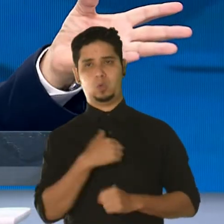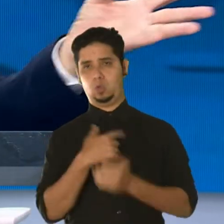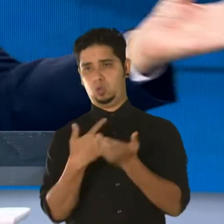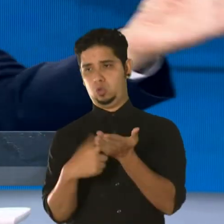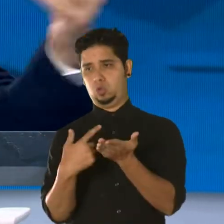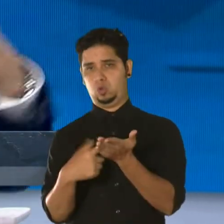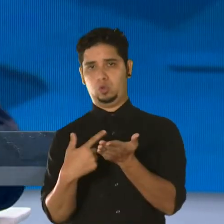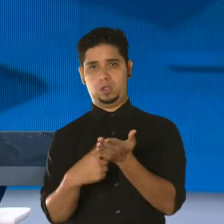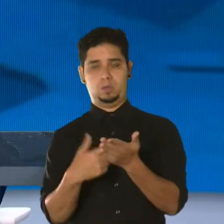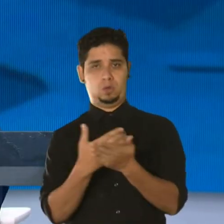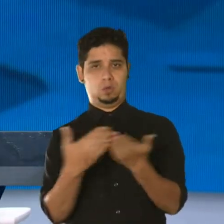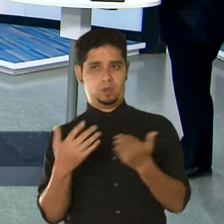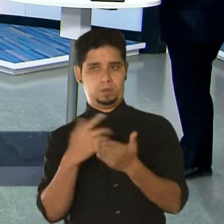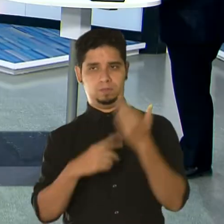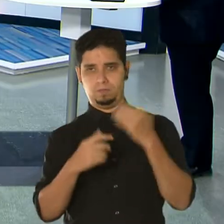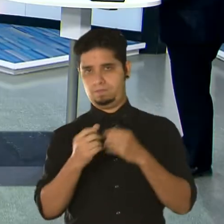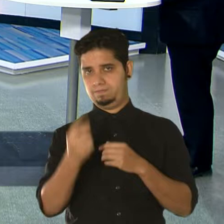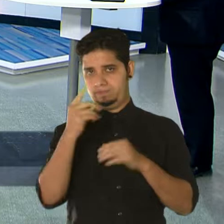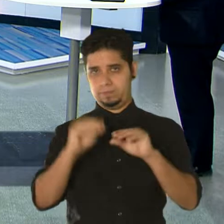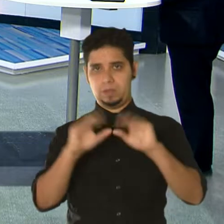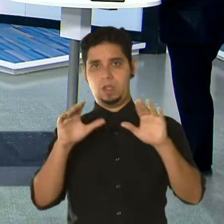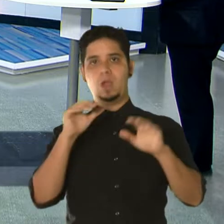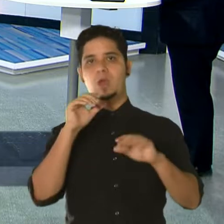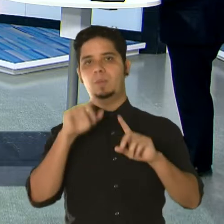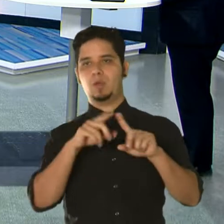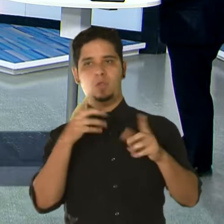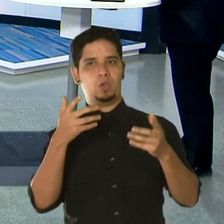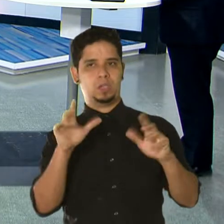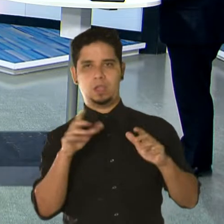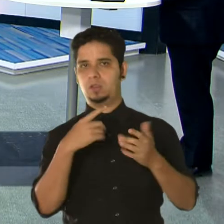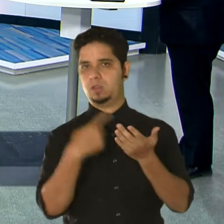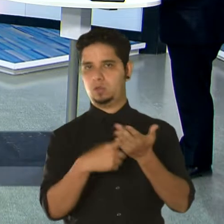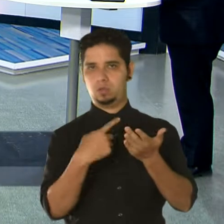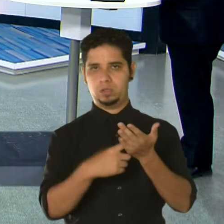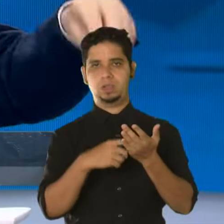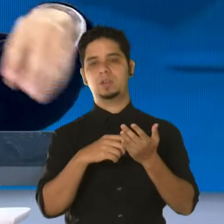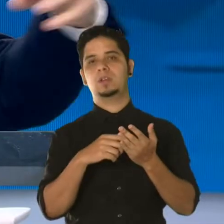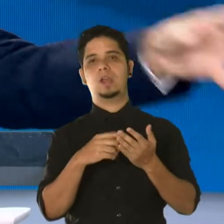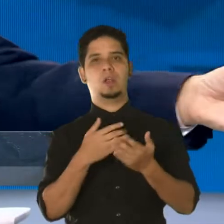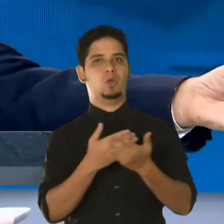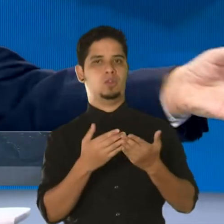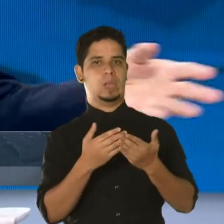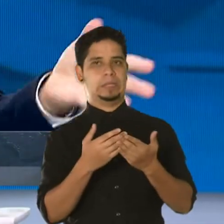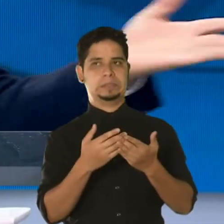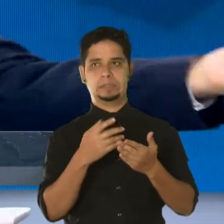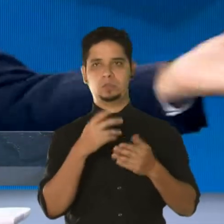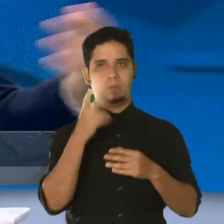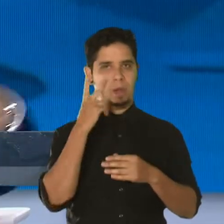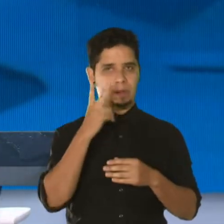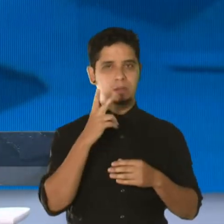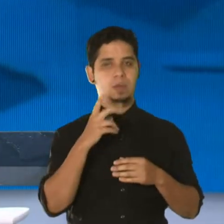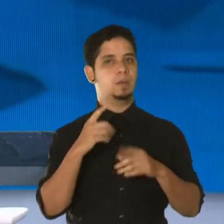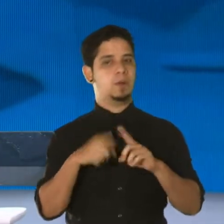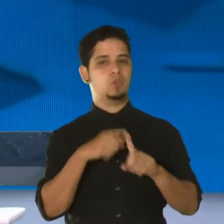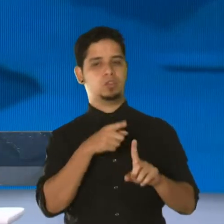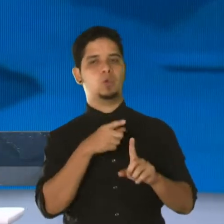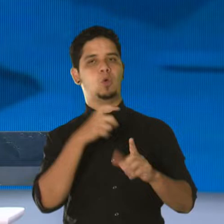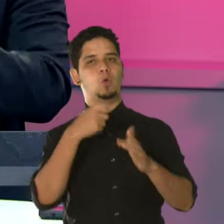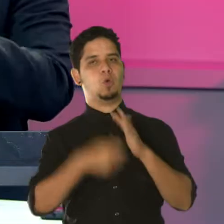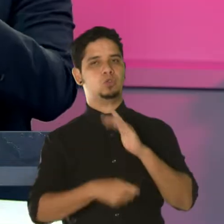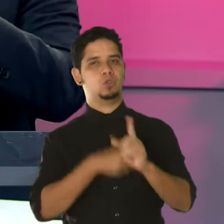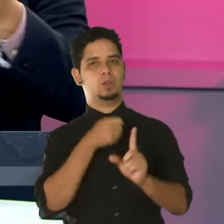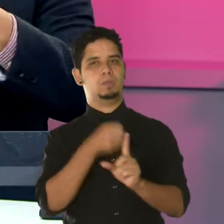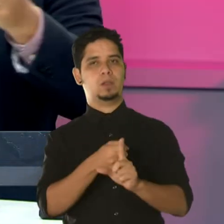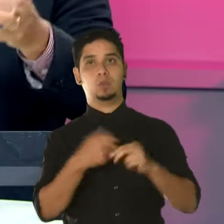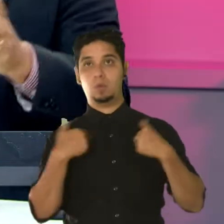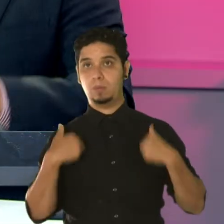por eso es que el impacto de no quedarnos solamente en abstracto, pero sí, ese abstracto tiene un costo o tiene un impacto que es humano. Es abstracto, pero es